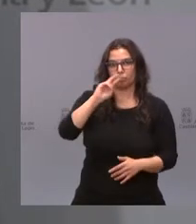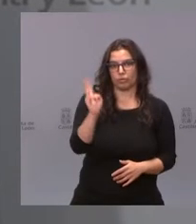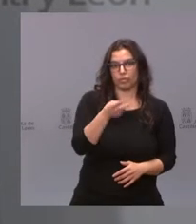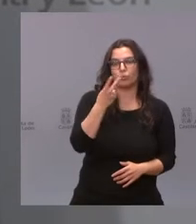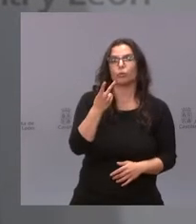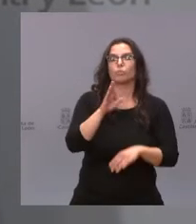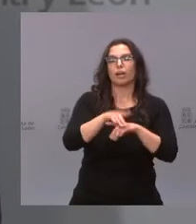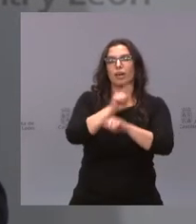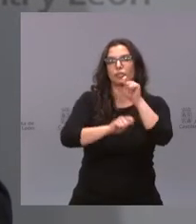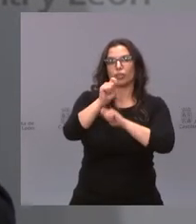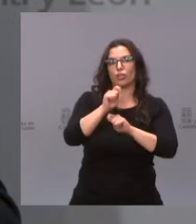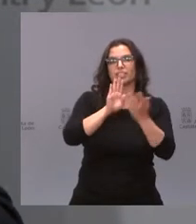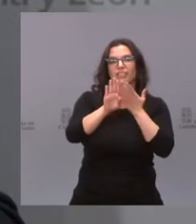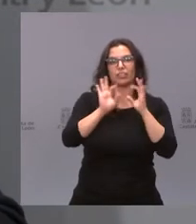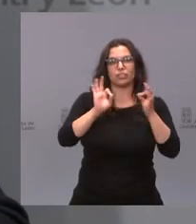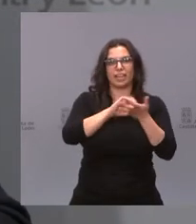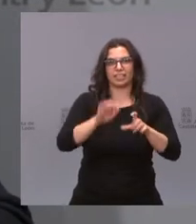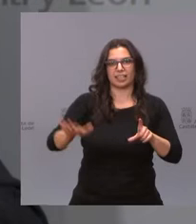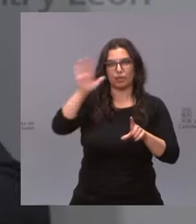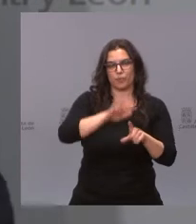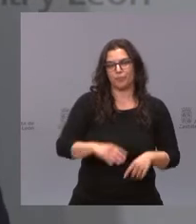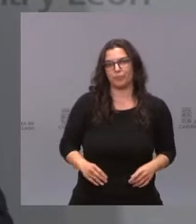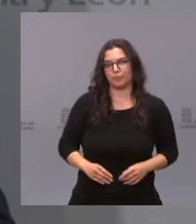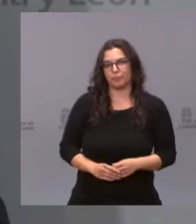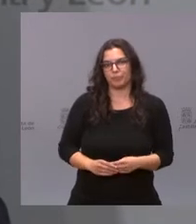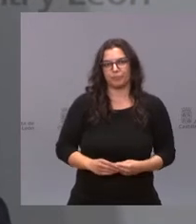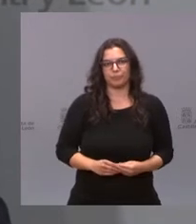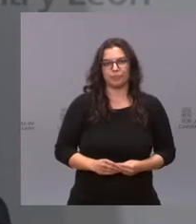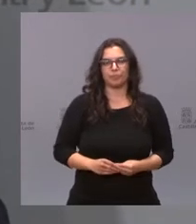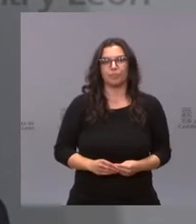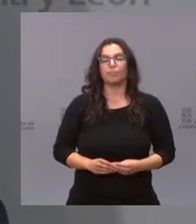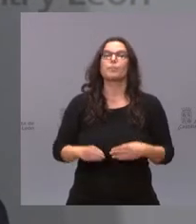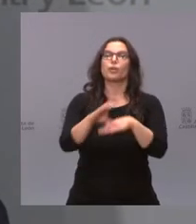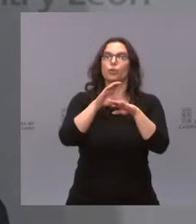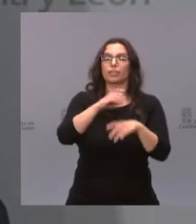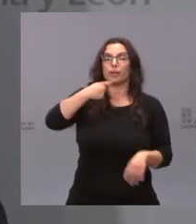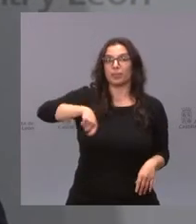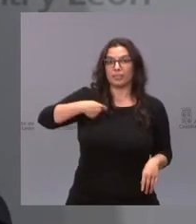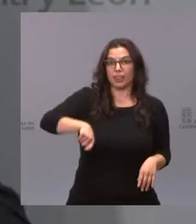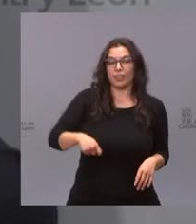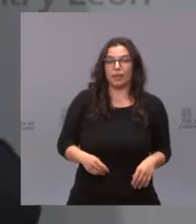a las asociaciones de vecinos de Castilla y León. La Consejería de Presidencia